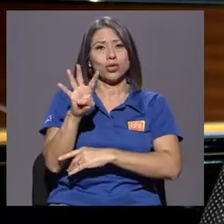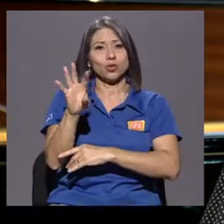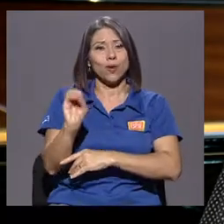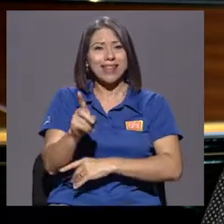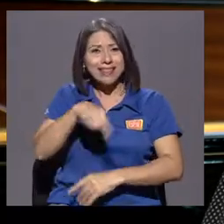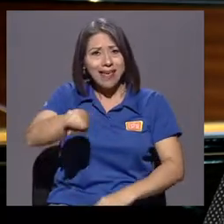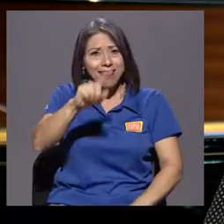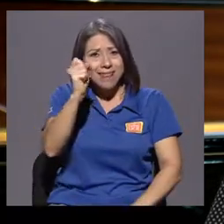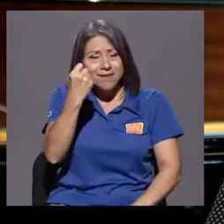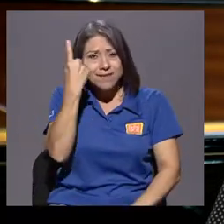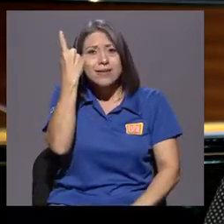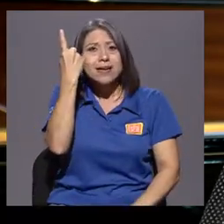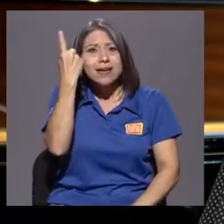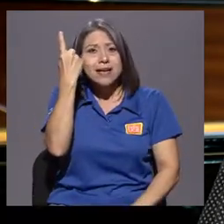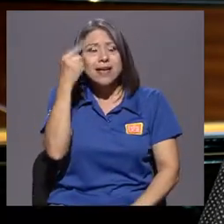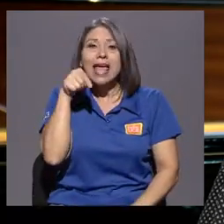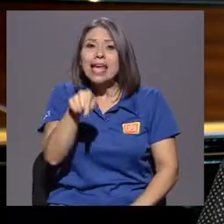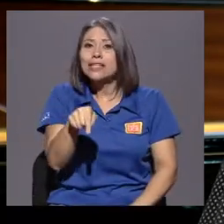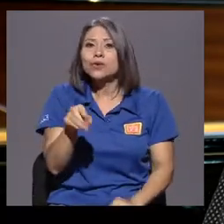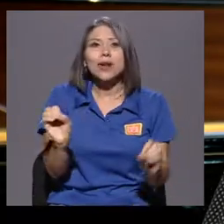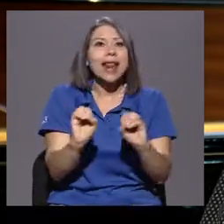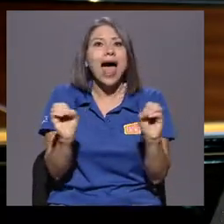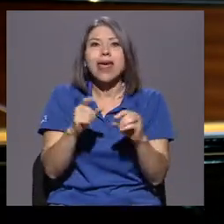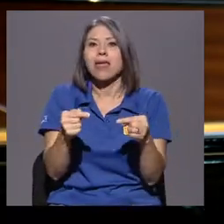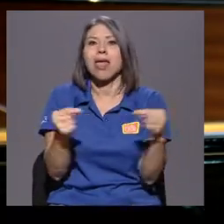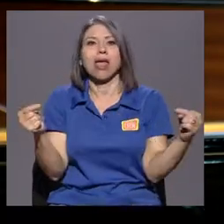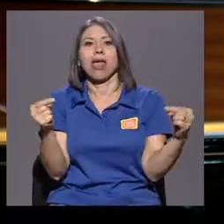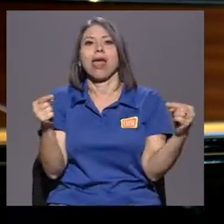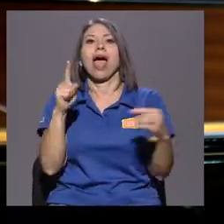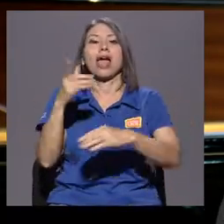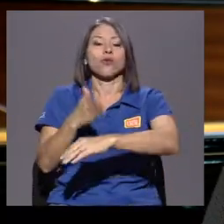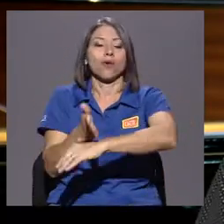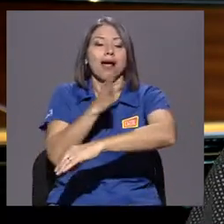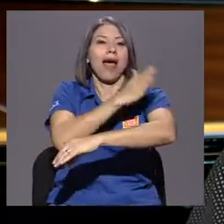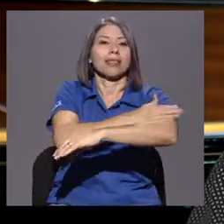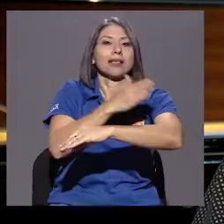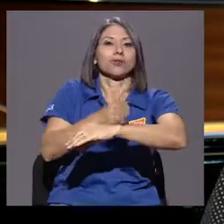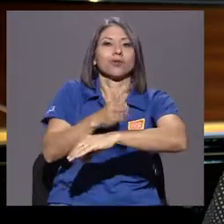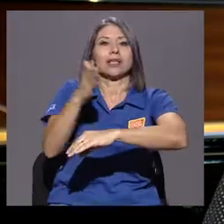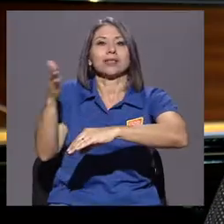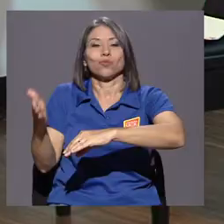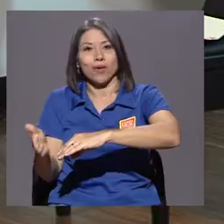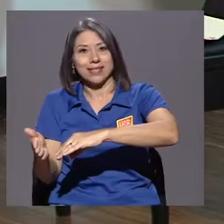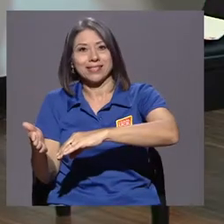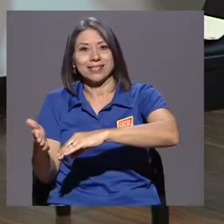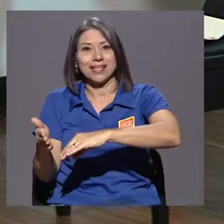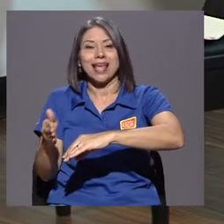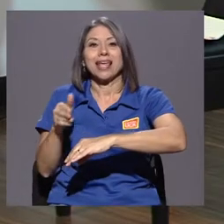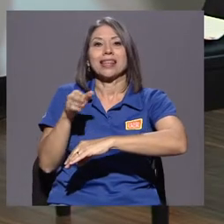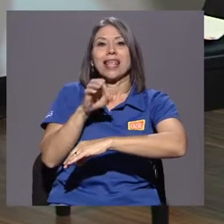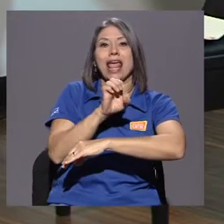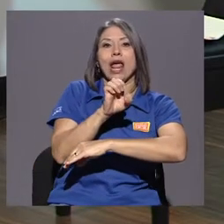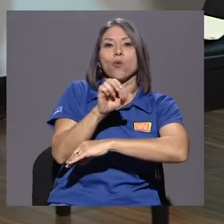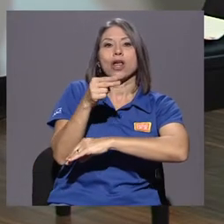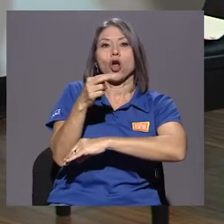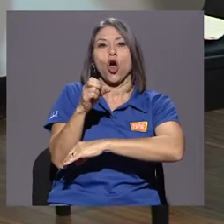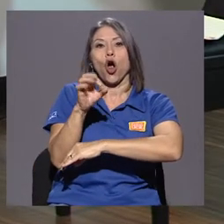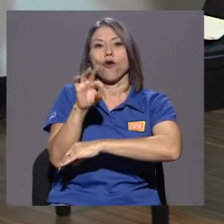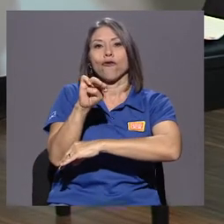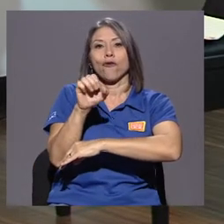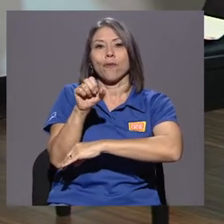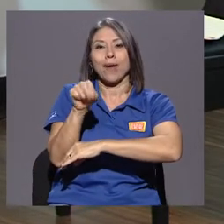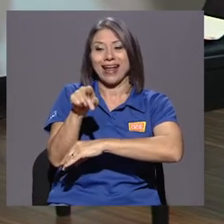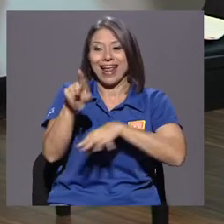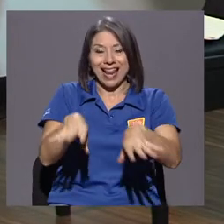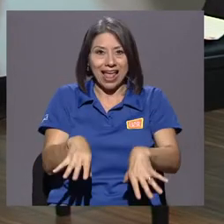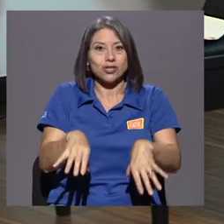claro eso no lo es o no te lo discute nadie hay un antes y un después y wing hoffman amy hoffman asume la dirección de lo que es